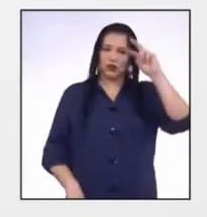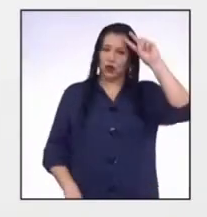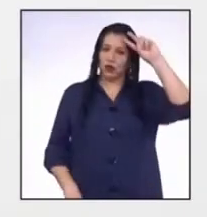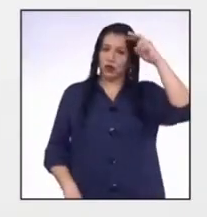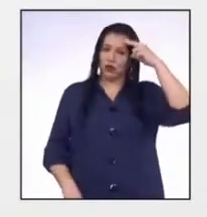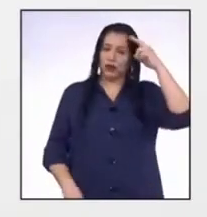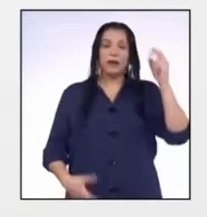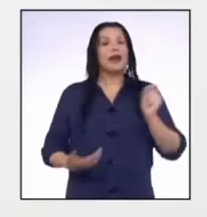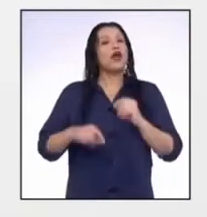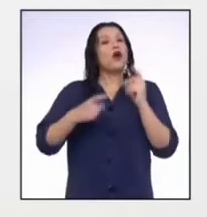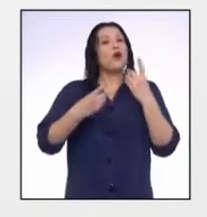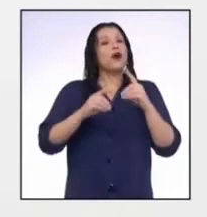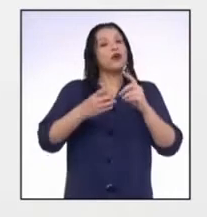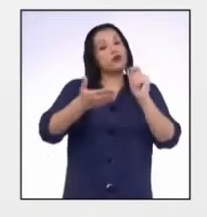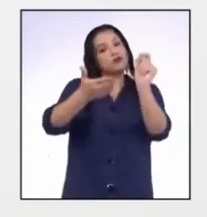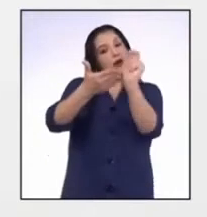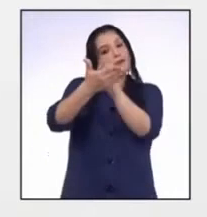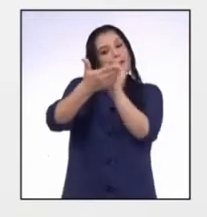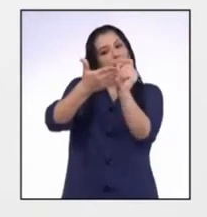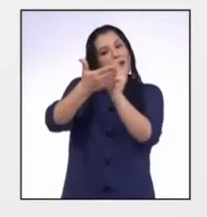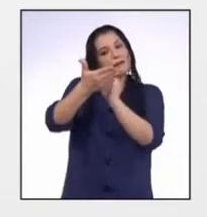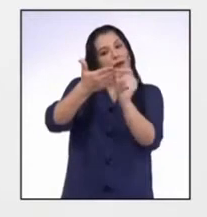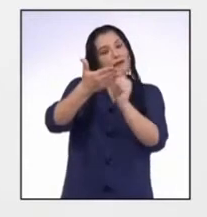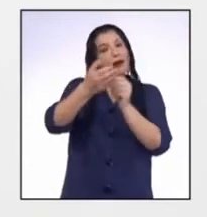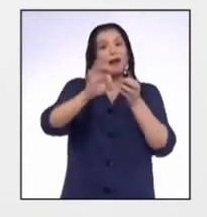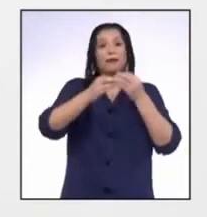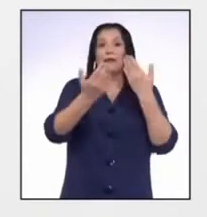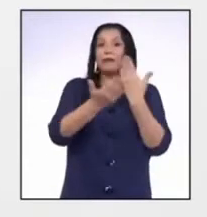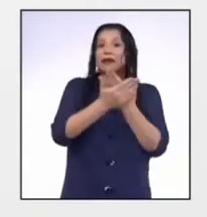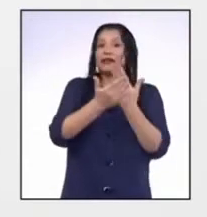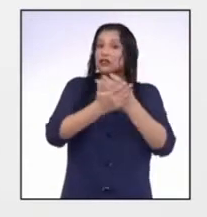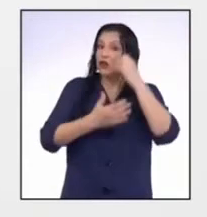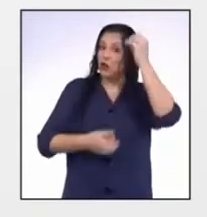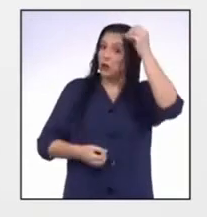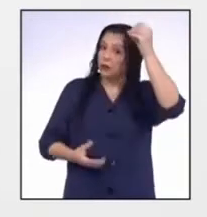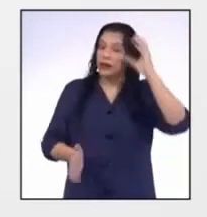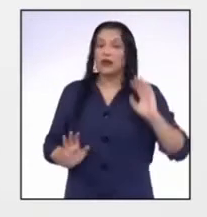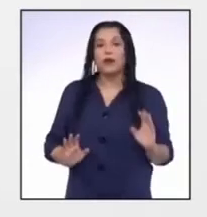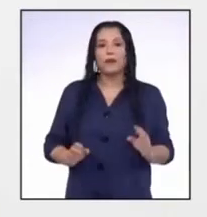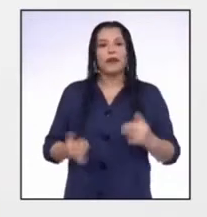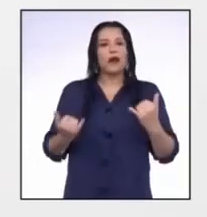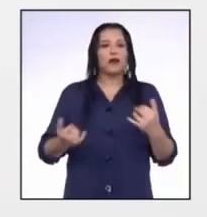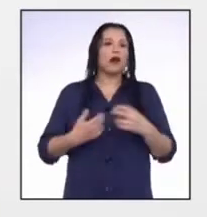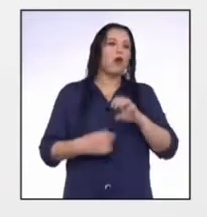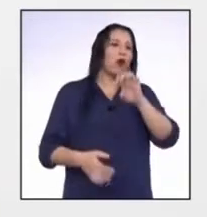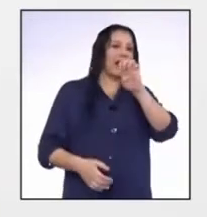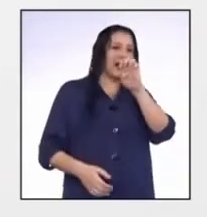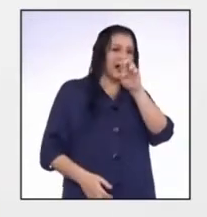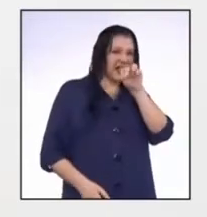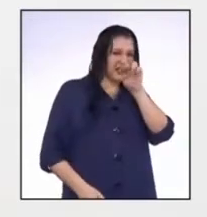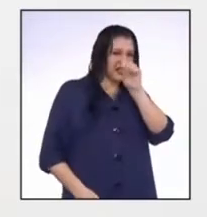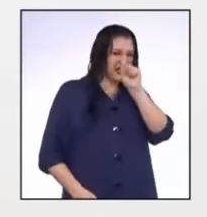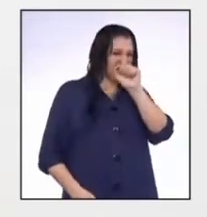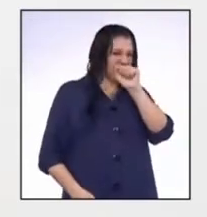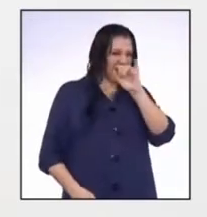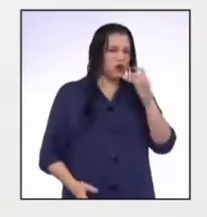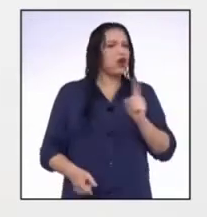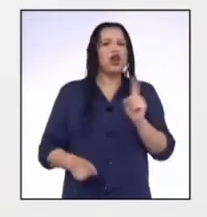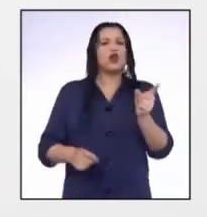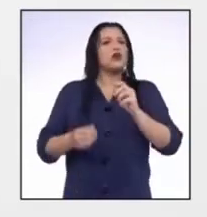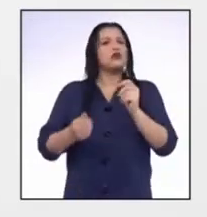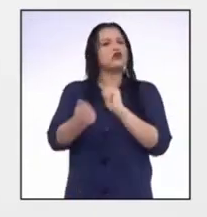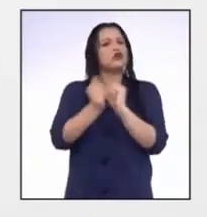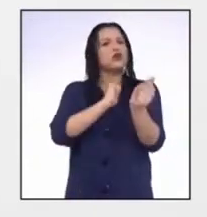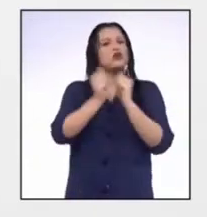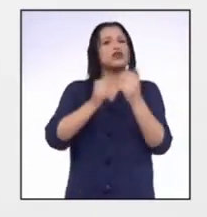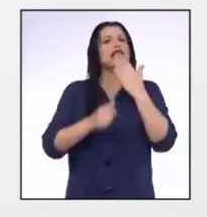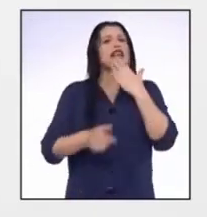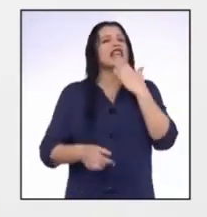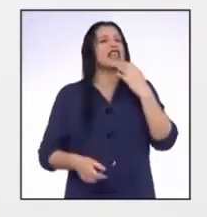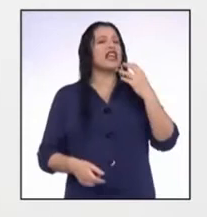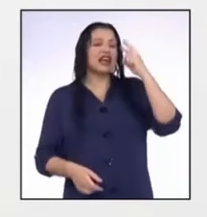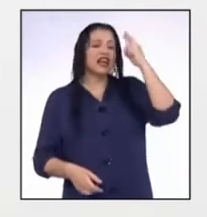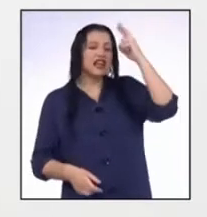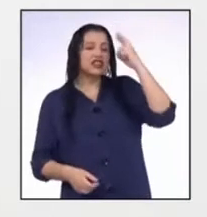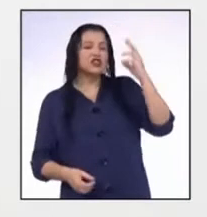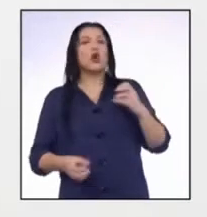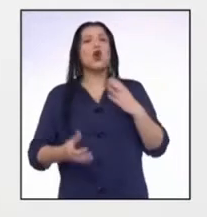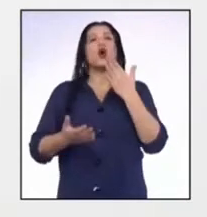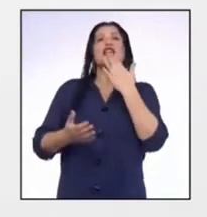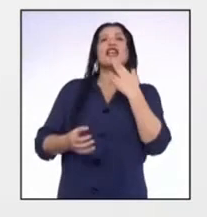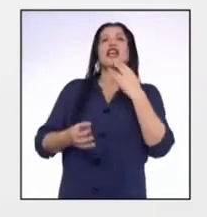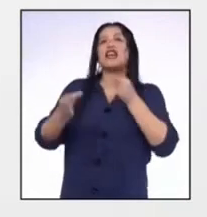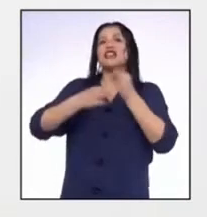La redacción de un texto argumentativo, en este caso un ensayo, no es un concurso para ver quién tiene